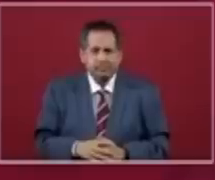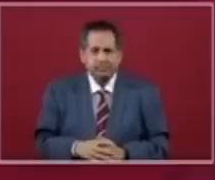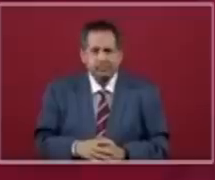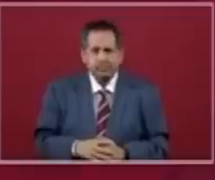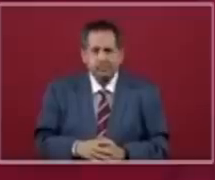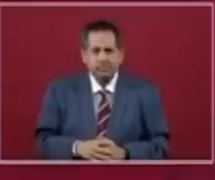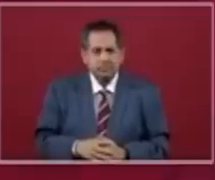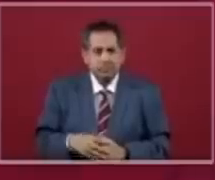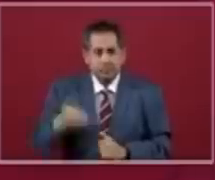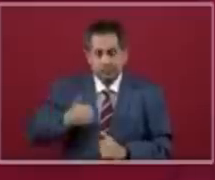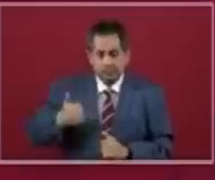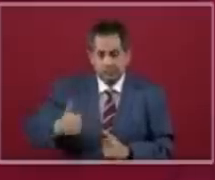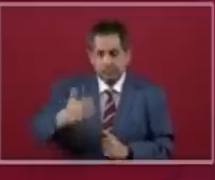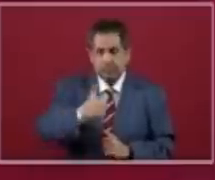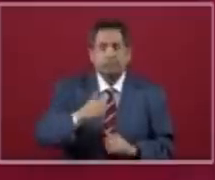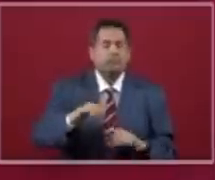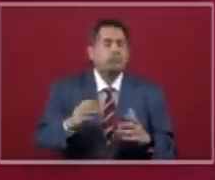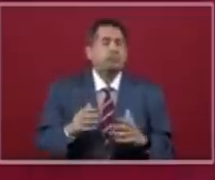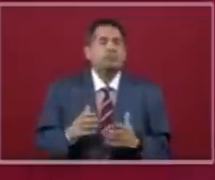cada